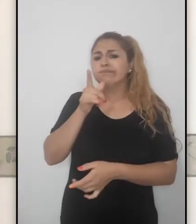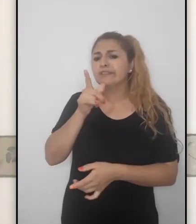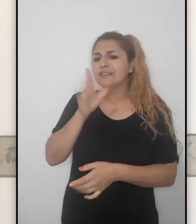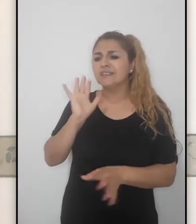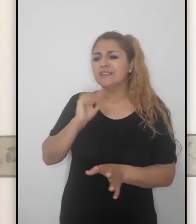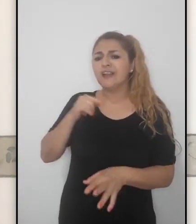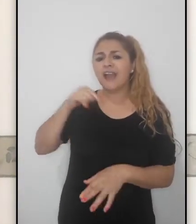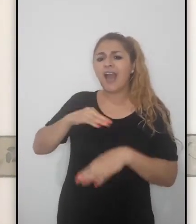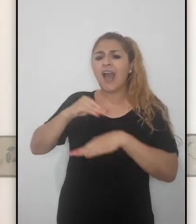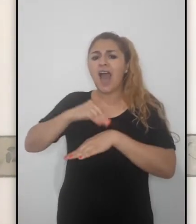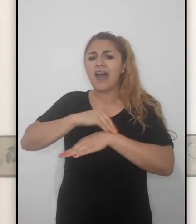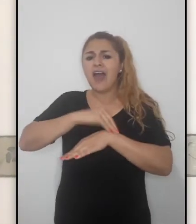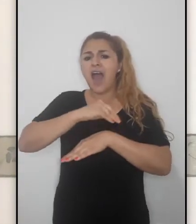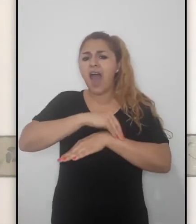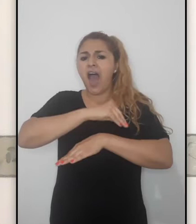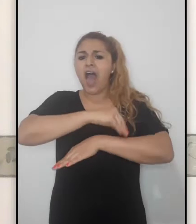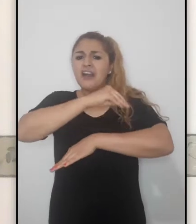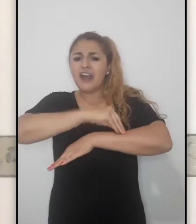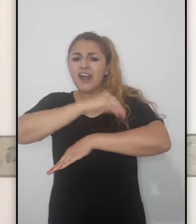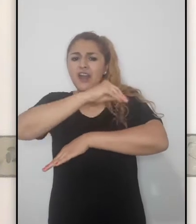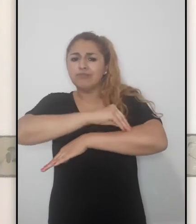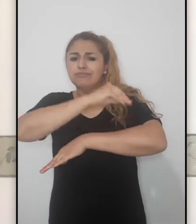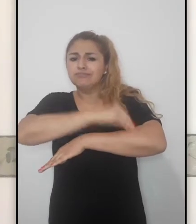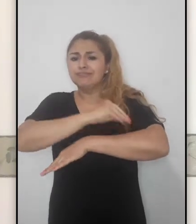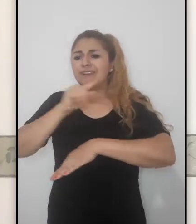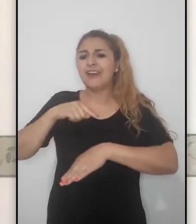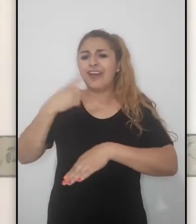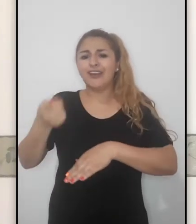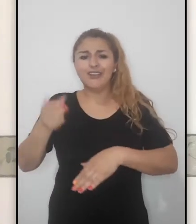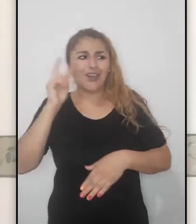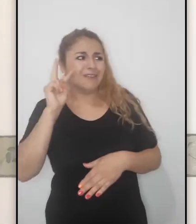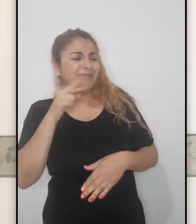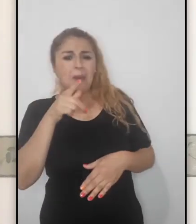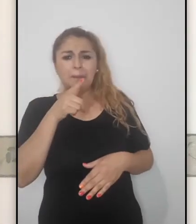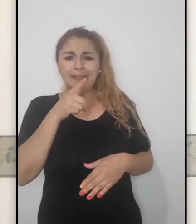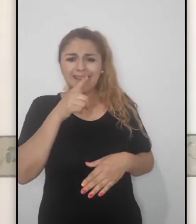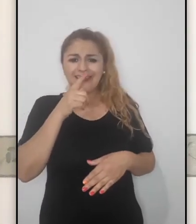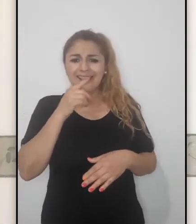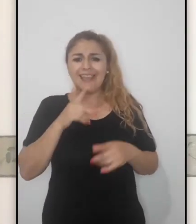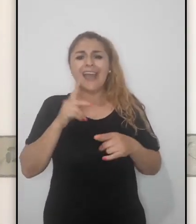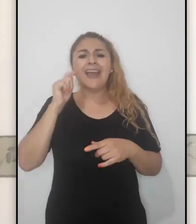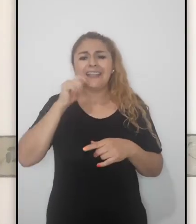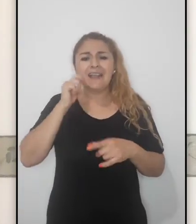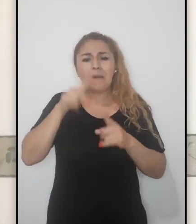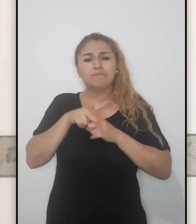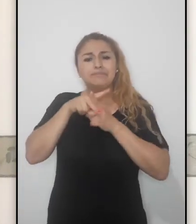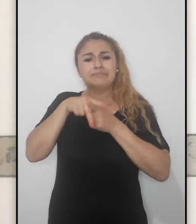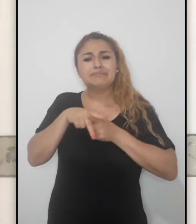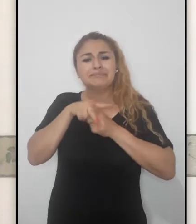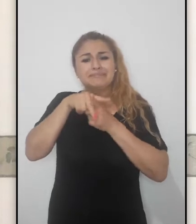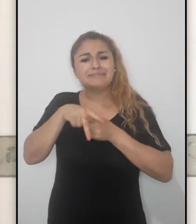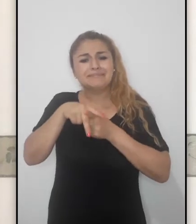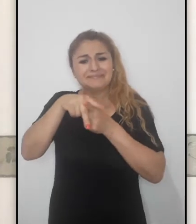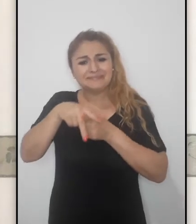rana o un caballo o por lo menos de esto se trata el ejercicio y quiero